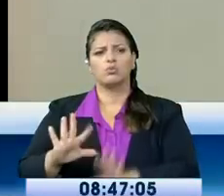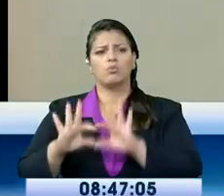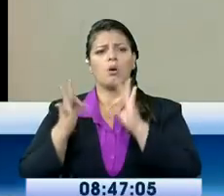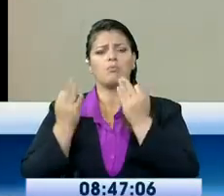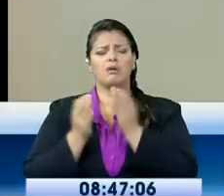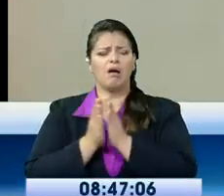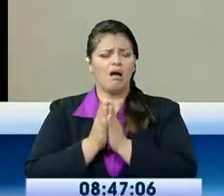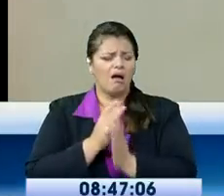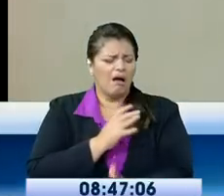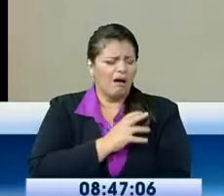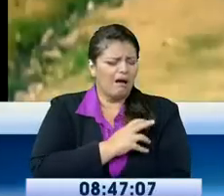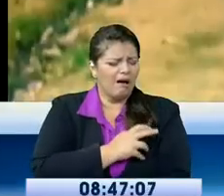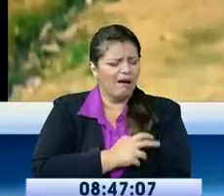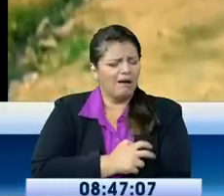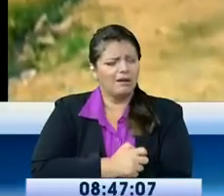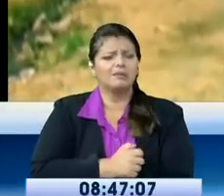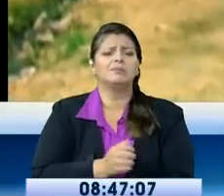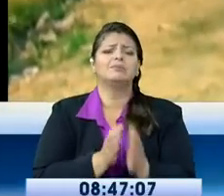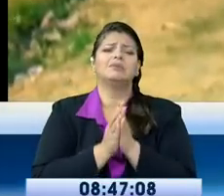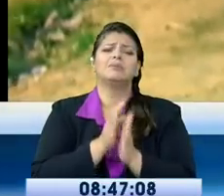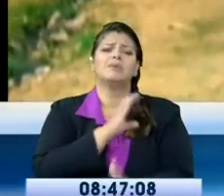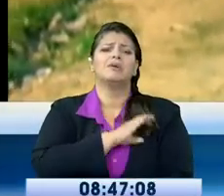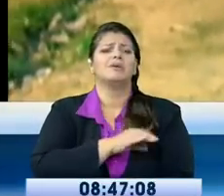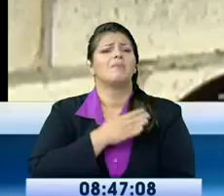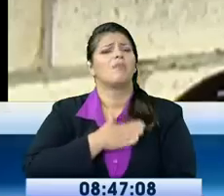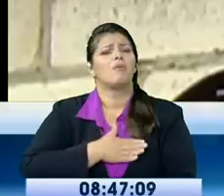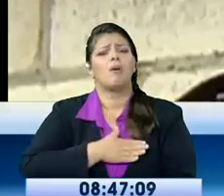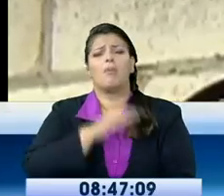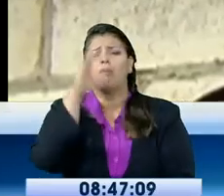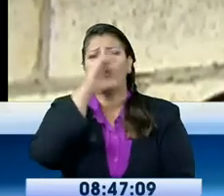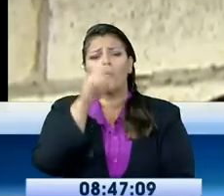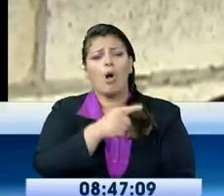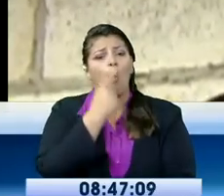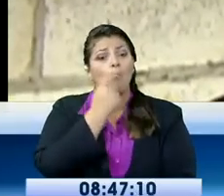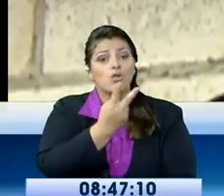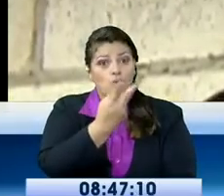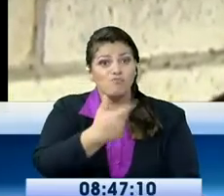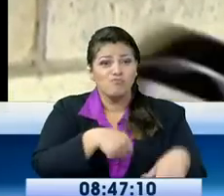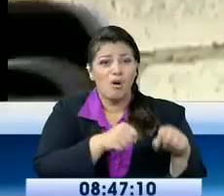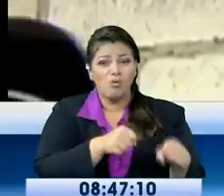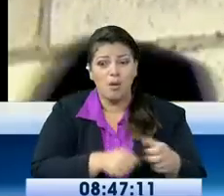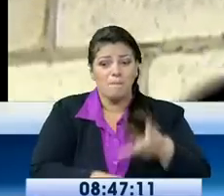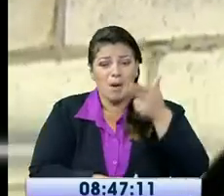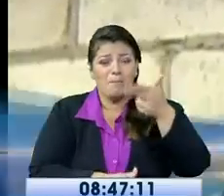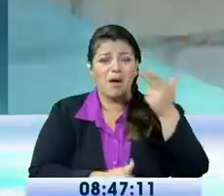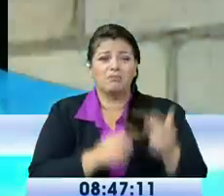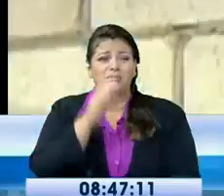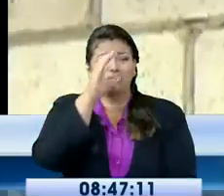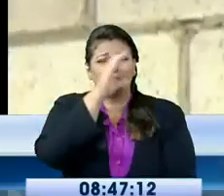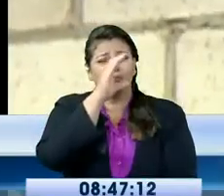Fiscalía que investigue y capture a los responsables. Yo quiero que se haga la justicia.